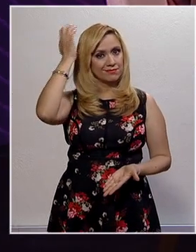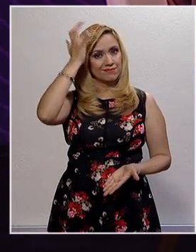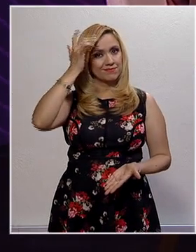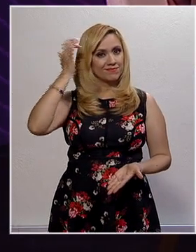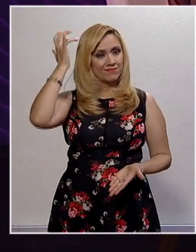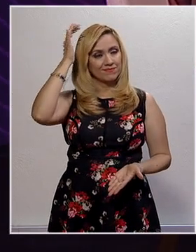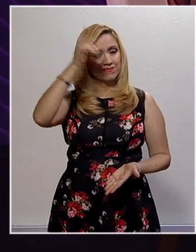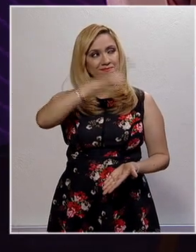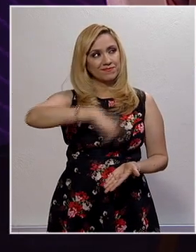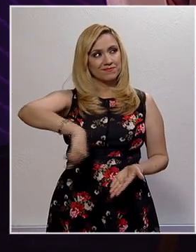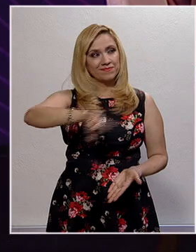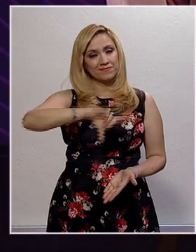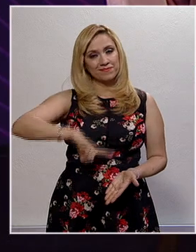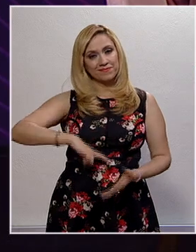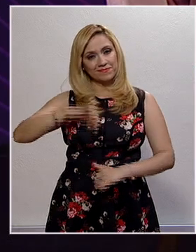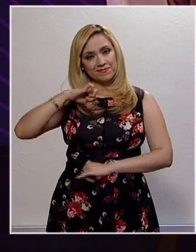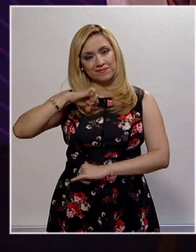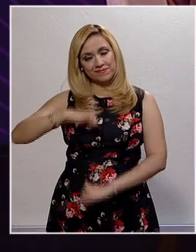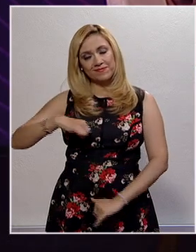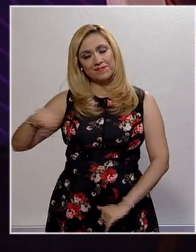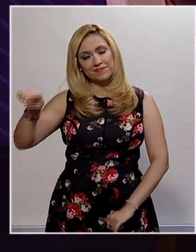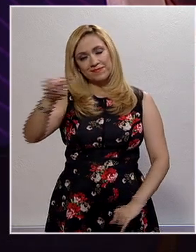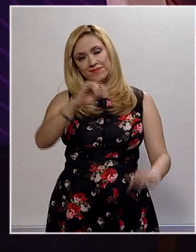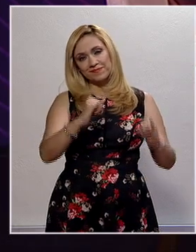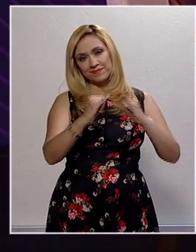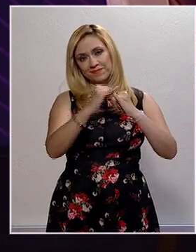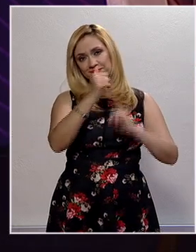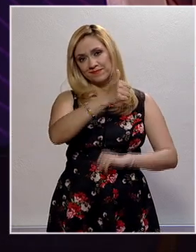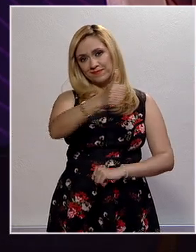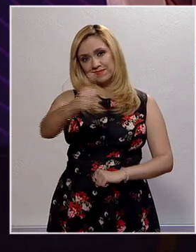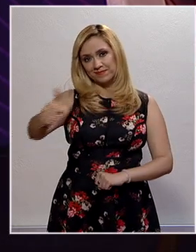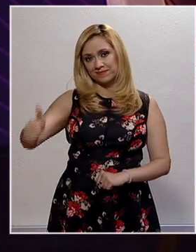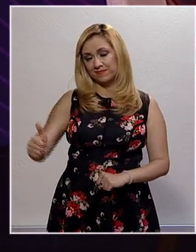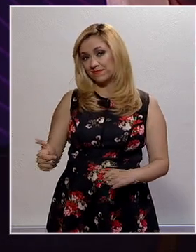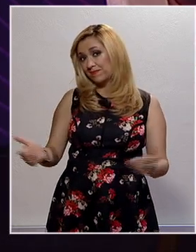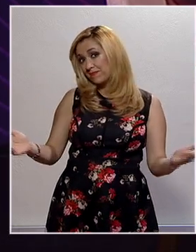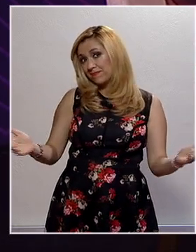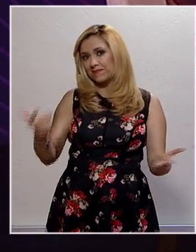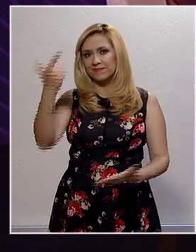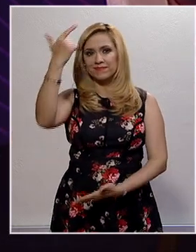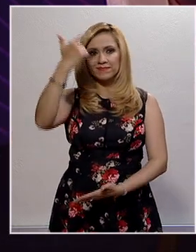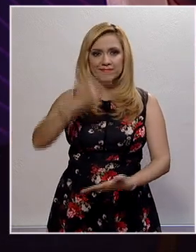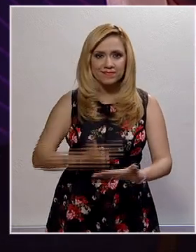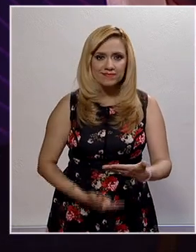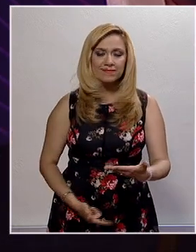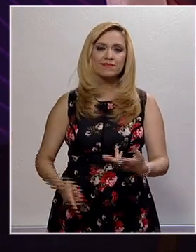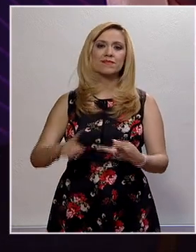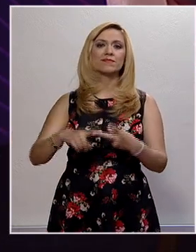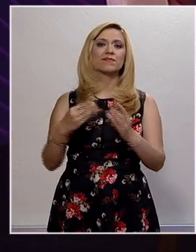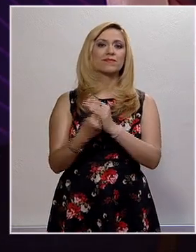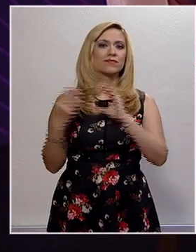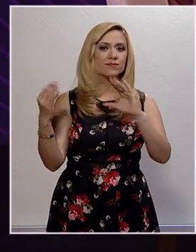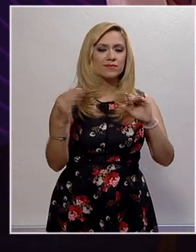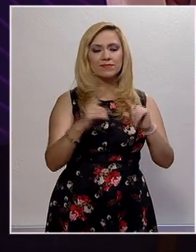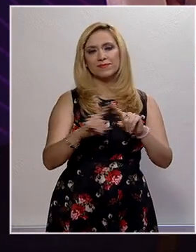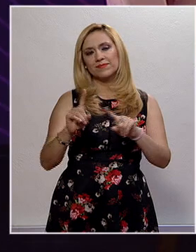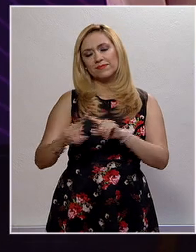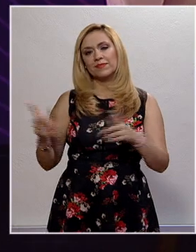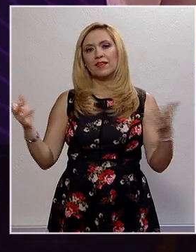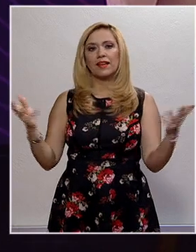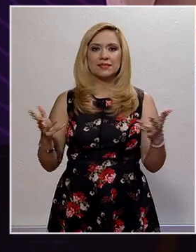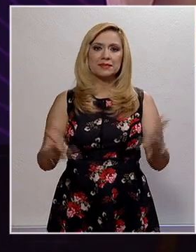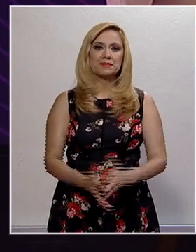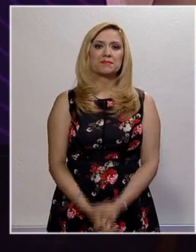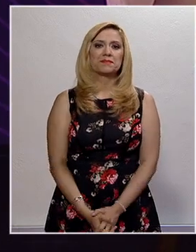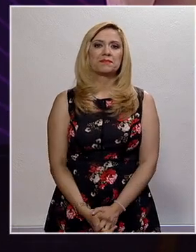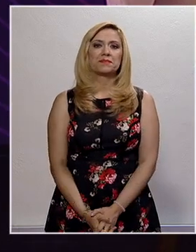hacer las instituciones que están a cargo de estas bases de datos o capacitaciones, etcétera, que se están